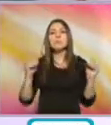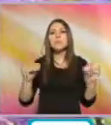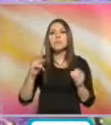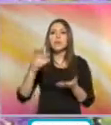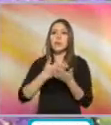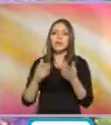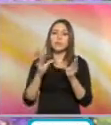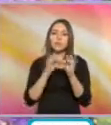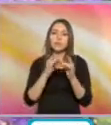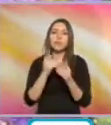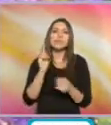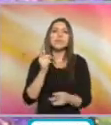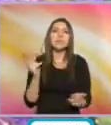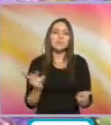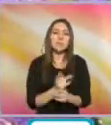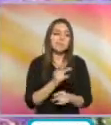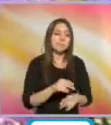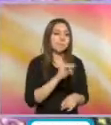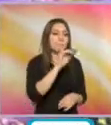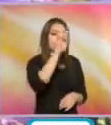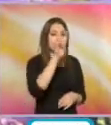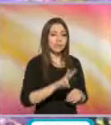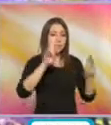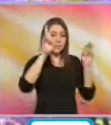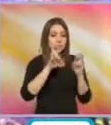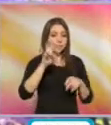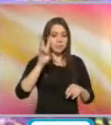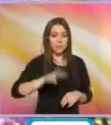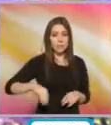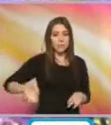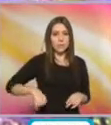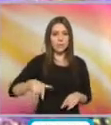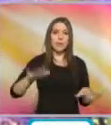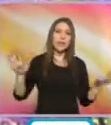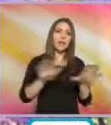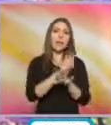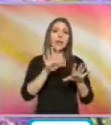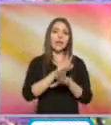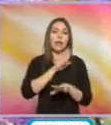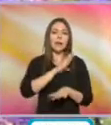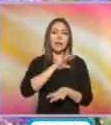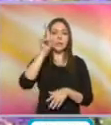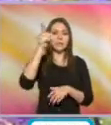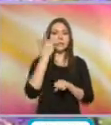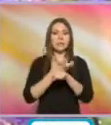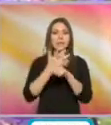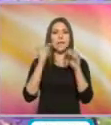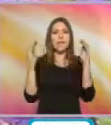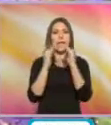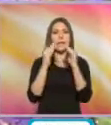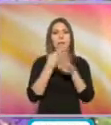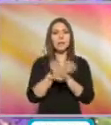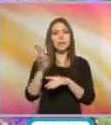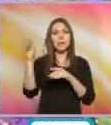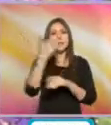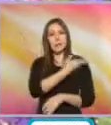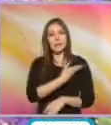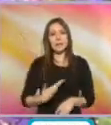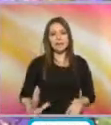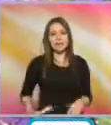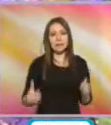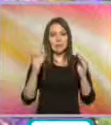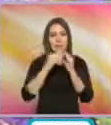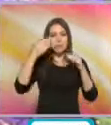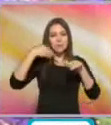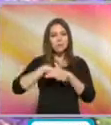es un tema muy interesante, que estos cambios que van a haber en la Casa Blanca, el primero que, bueno, el que acaba de pasar. ¿Qué sucedió con esta persona? Con esta persona,